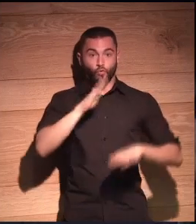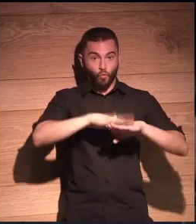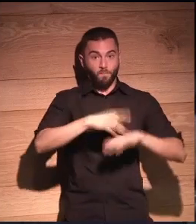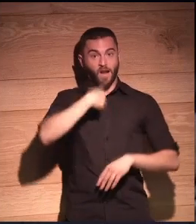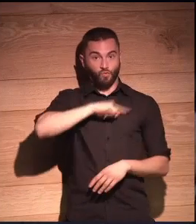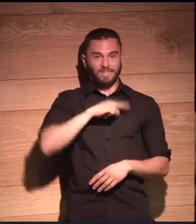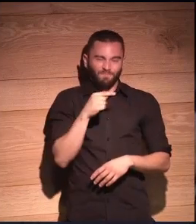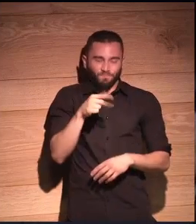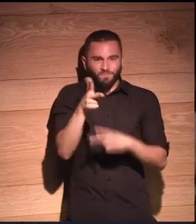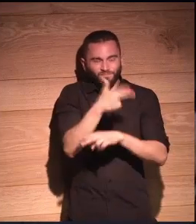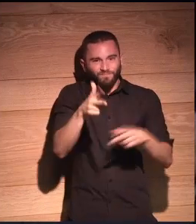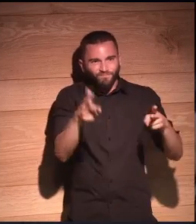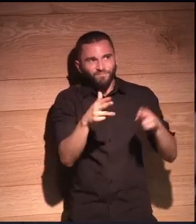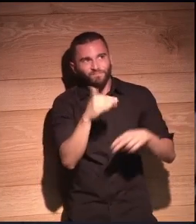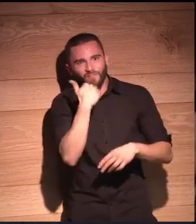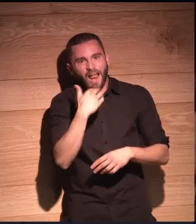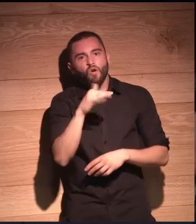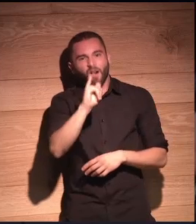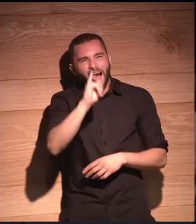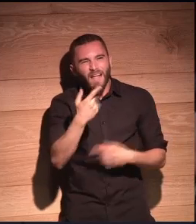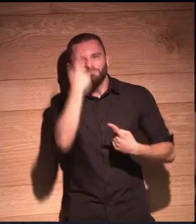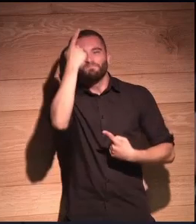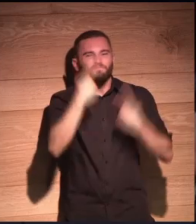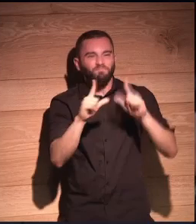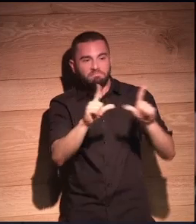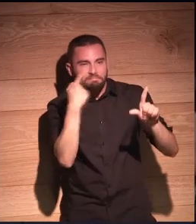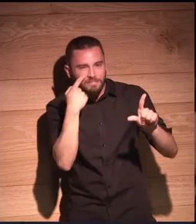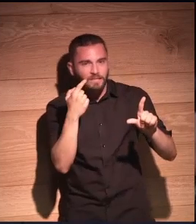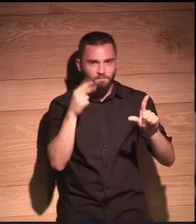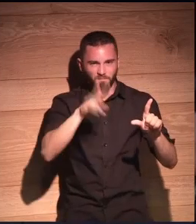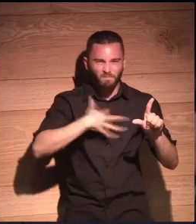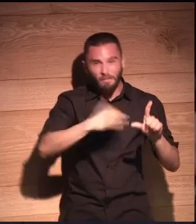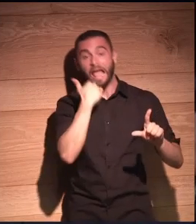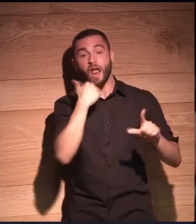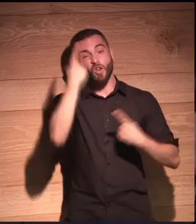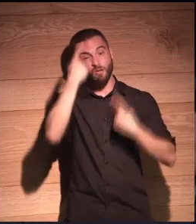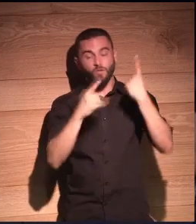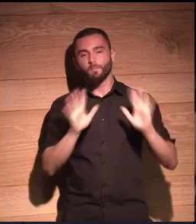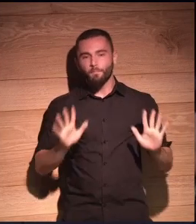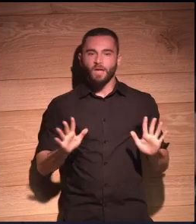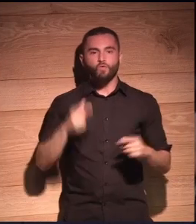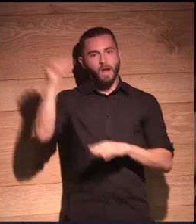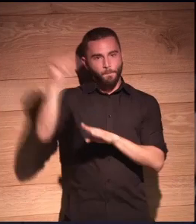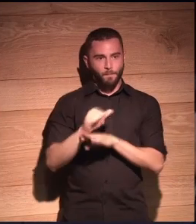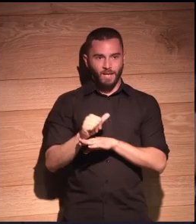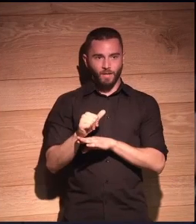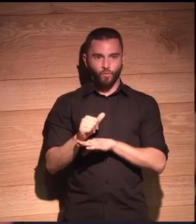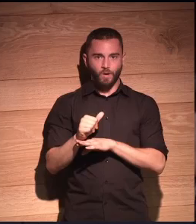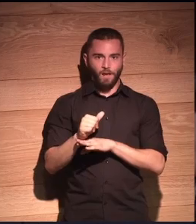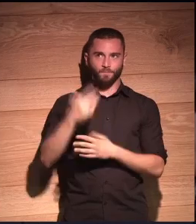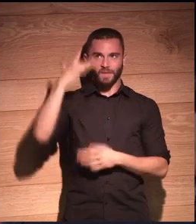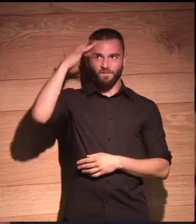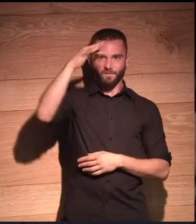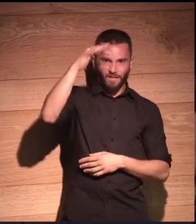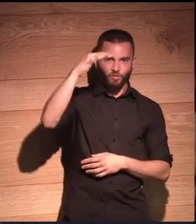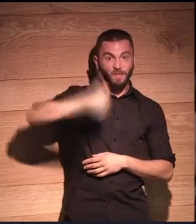haberla, o sea, sale porque al final se mete algún planito pues porque esté, básicamente. Pero es una película quizá con un calado más filosófico